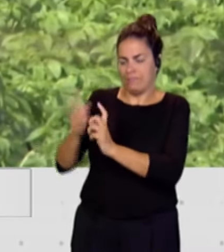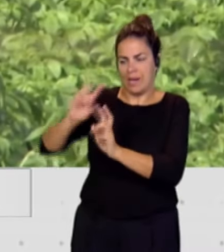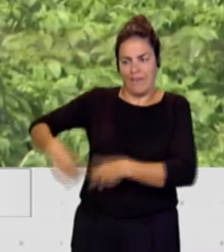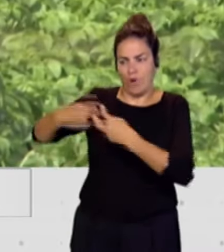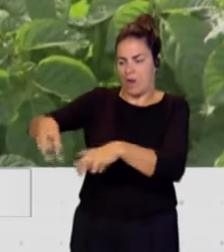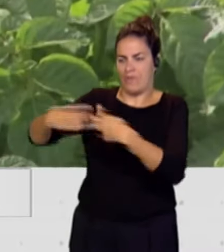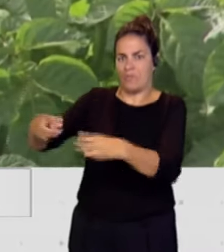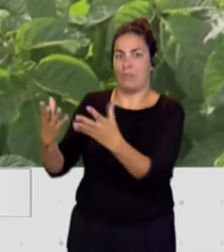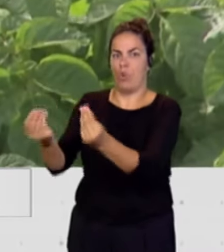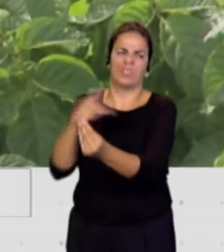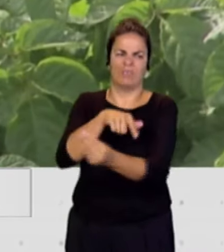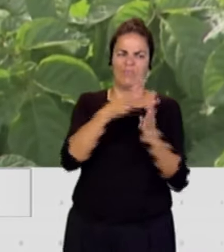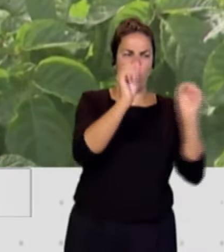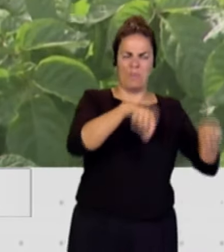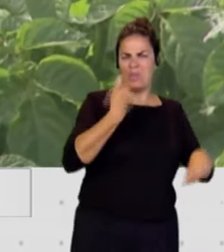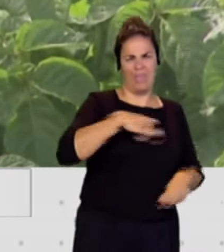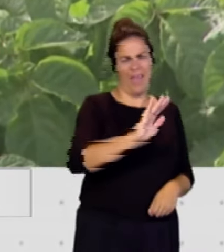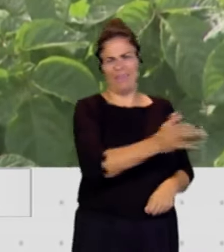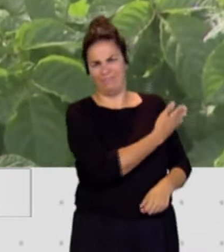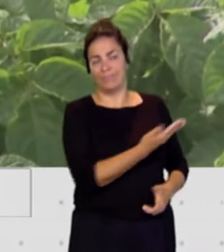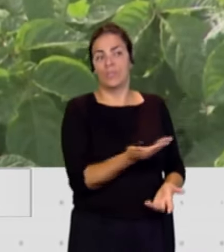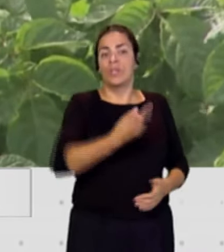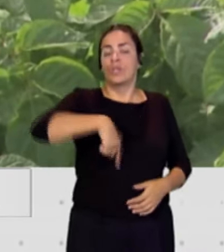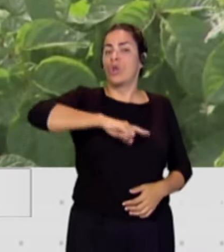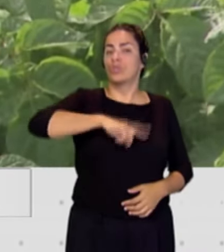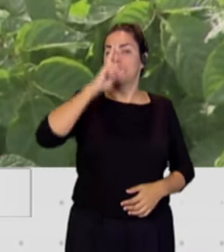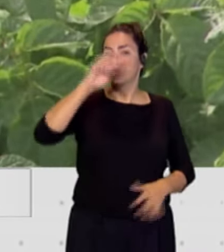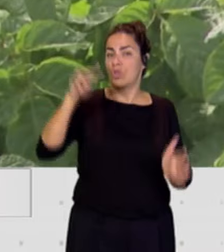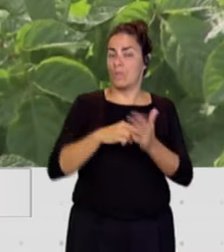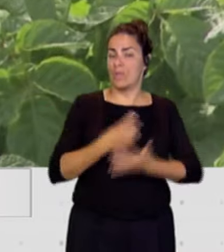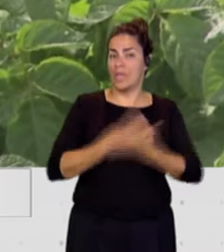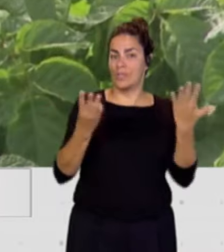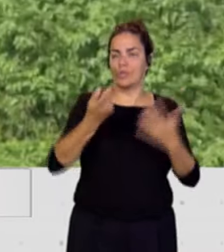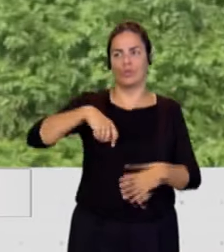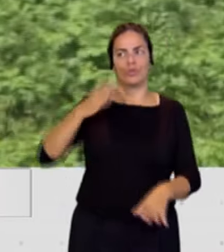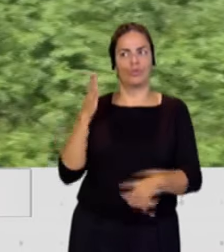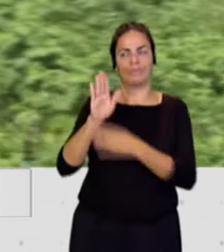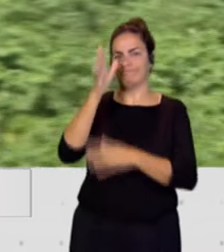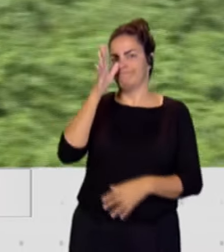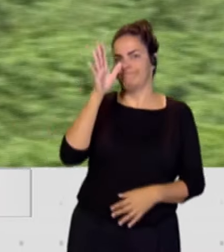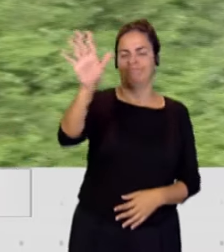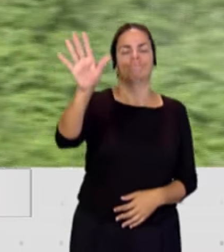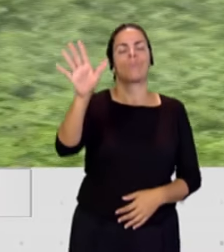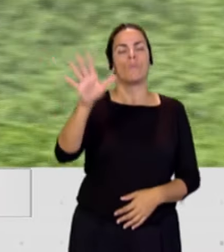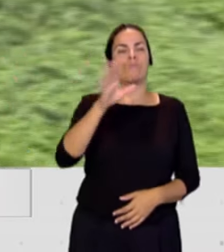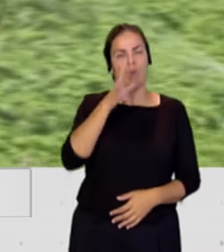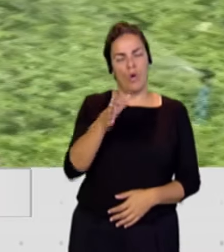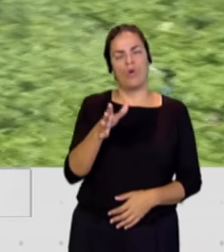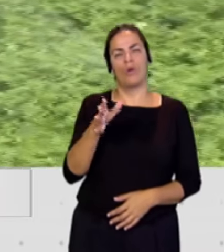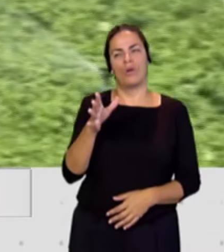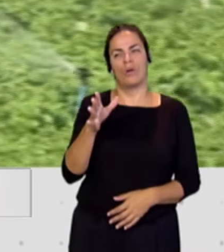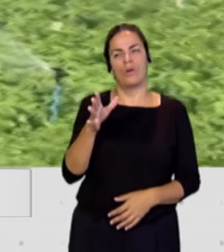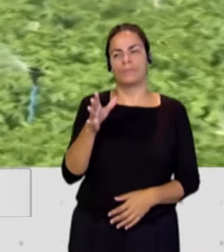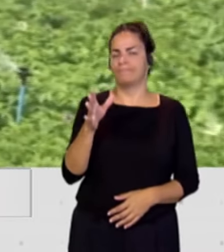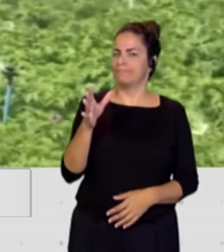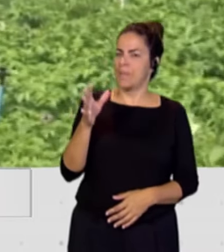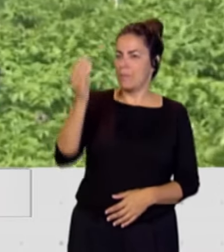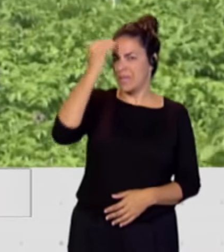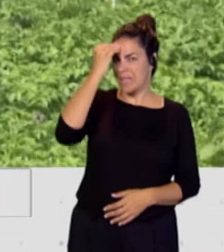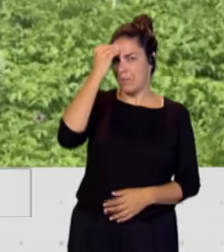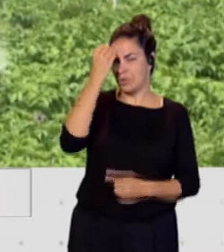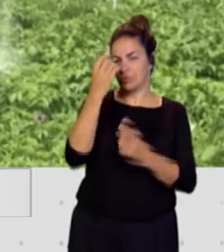y nosotros en 2018 interpuso una denuncia porque considerábamos que algunos complementos del